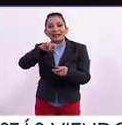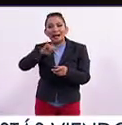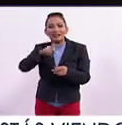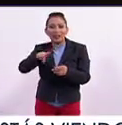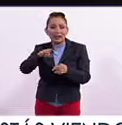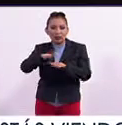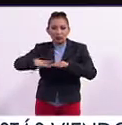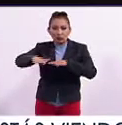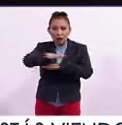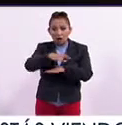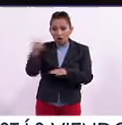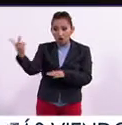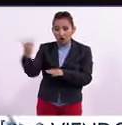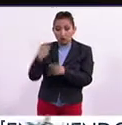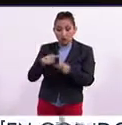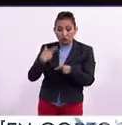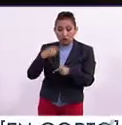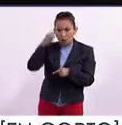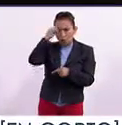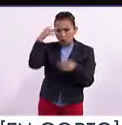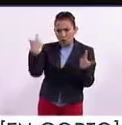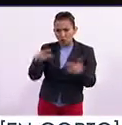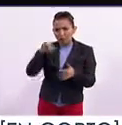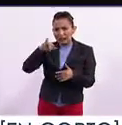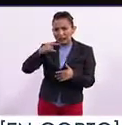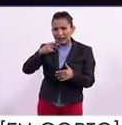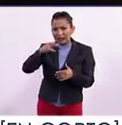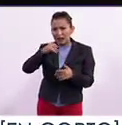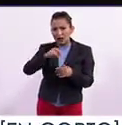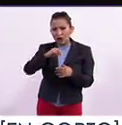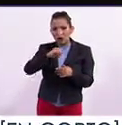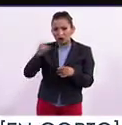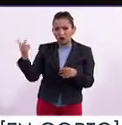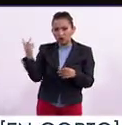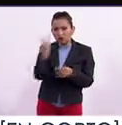muy brillantes, Enrique Tamés y Enrique Santoyo,